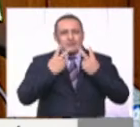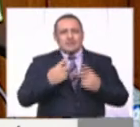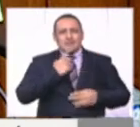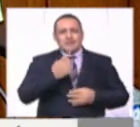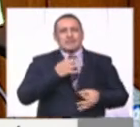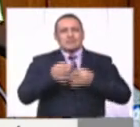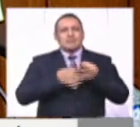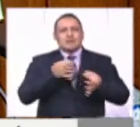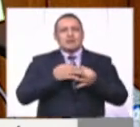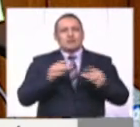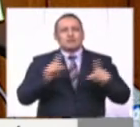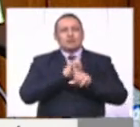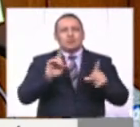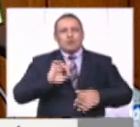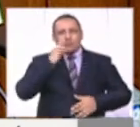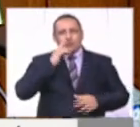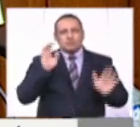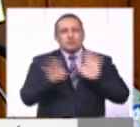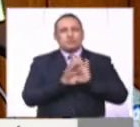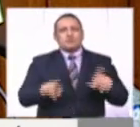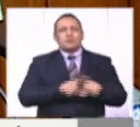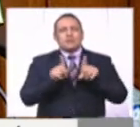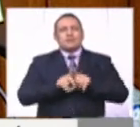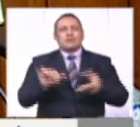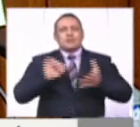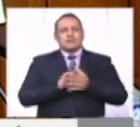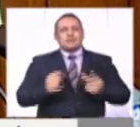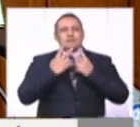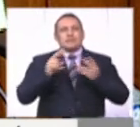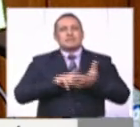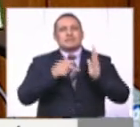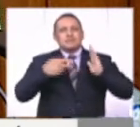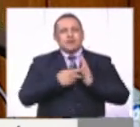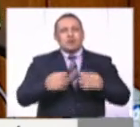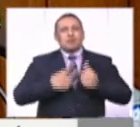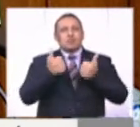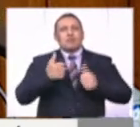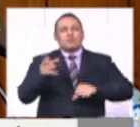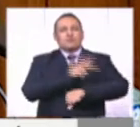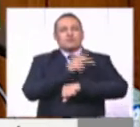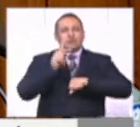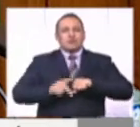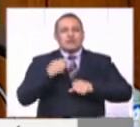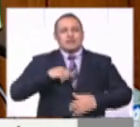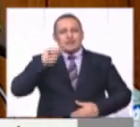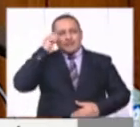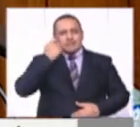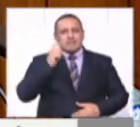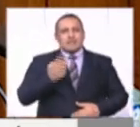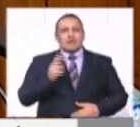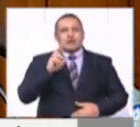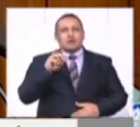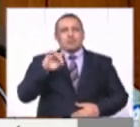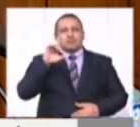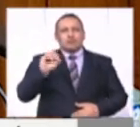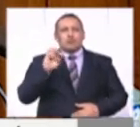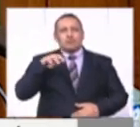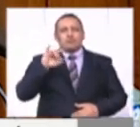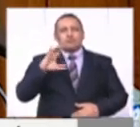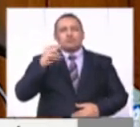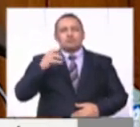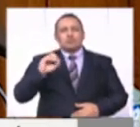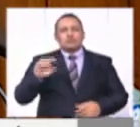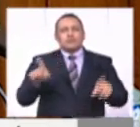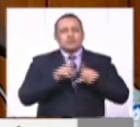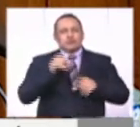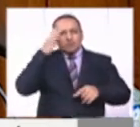presidente no lo aburro sino que le digo que se trata de un buen profesional el ingeniero mucho y yo creo que